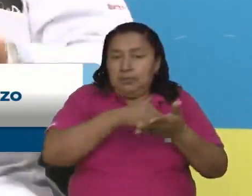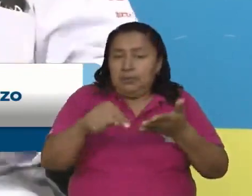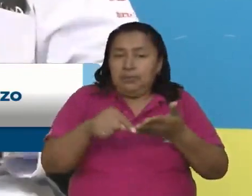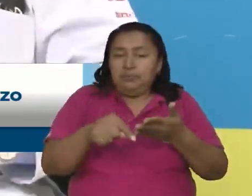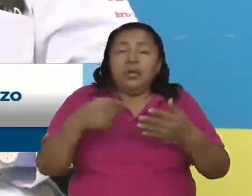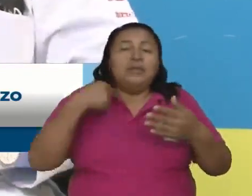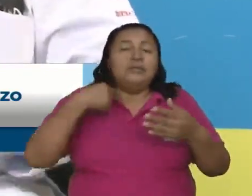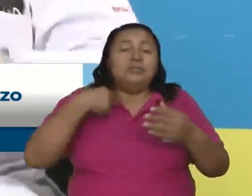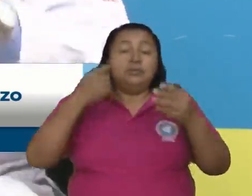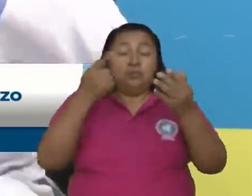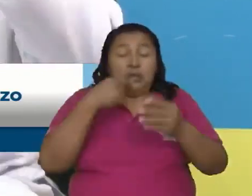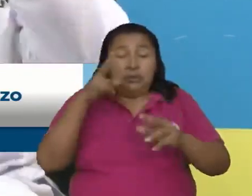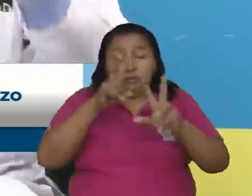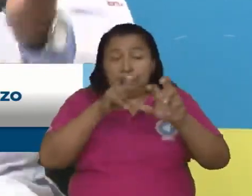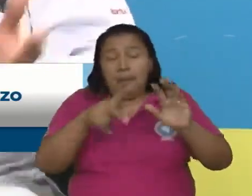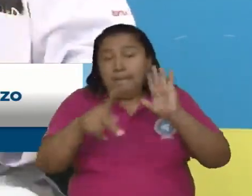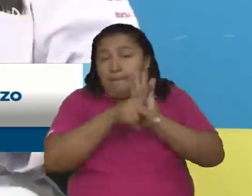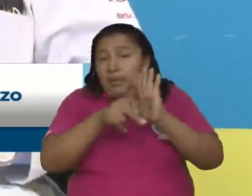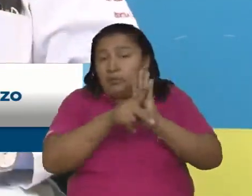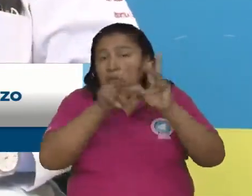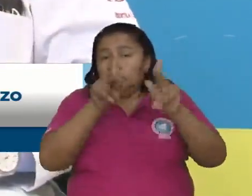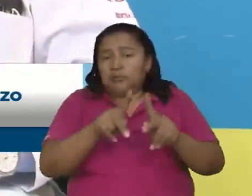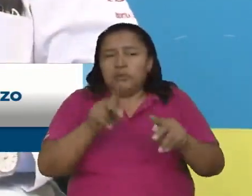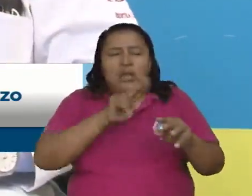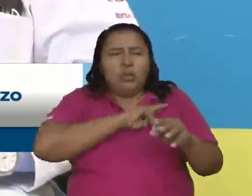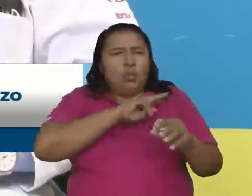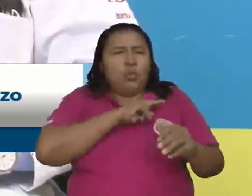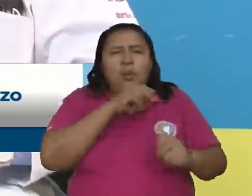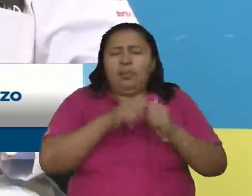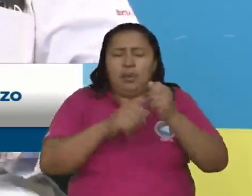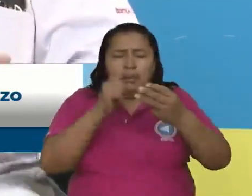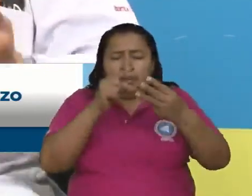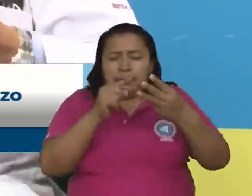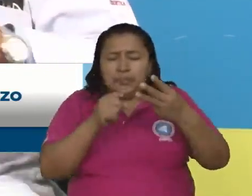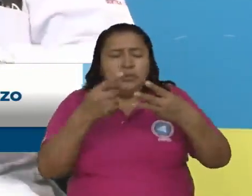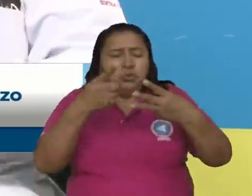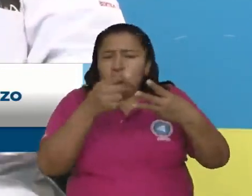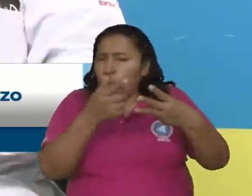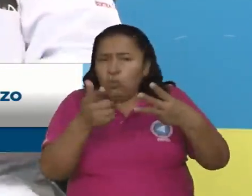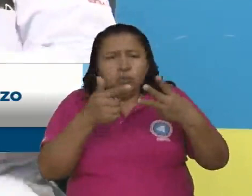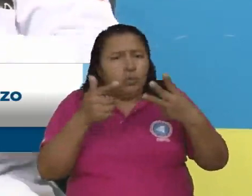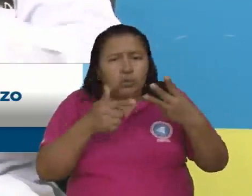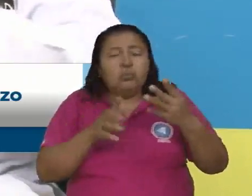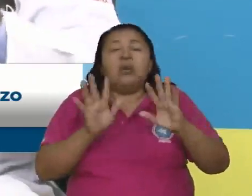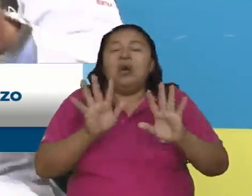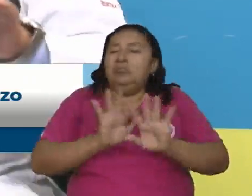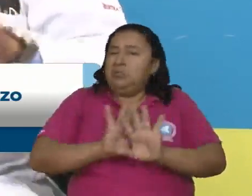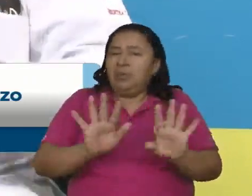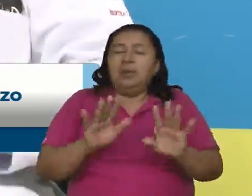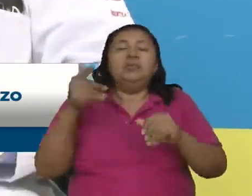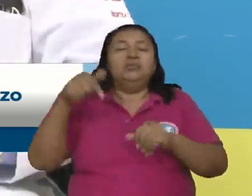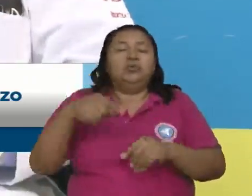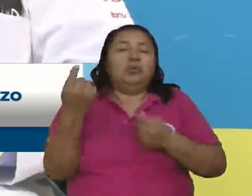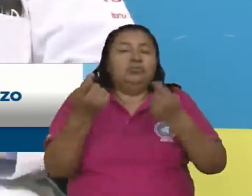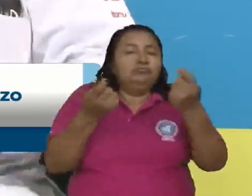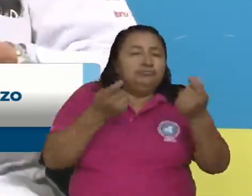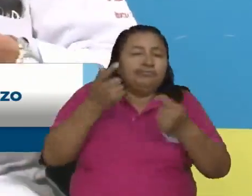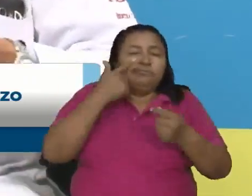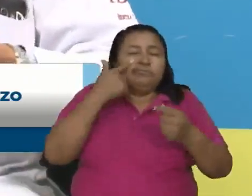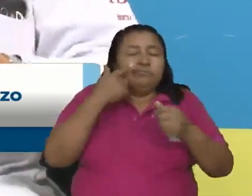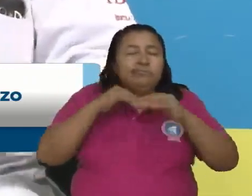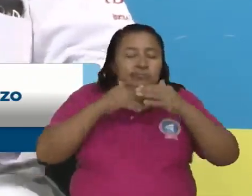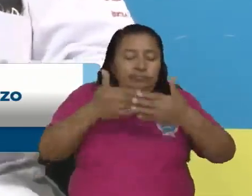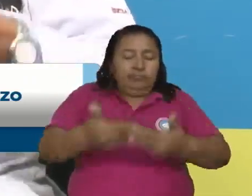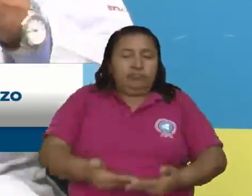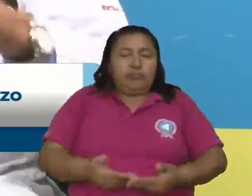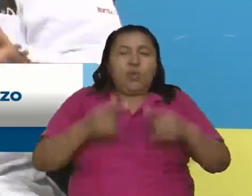la estratificación de riesgo y la paciente no presenta ninguno de estos factores de riesgo, entonces hay que dar solamente manejo de